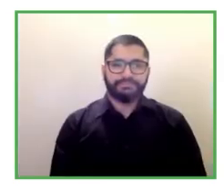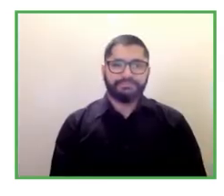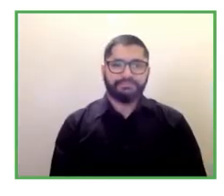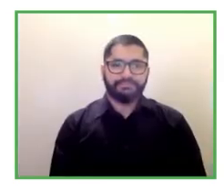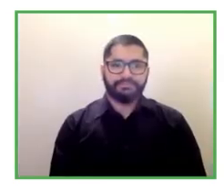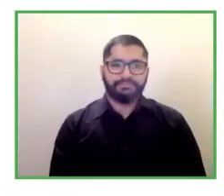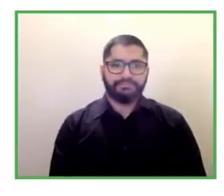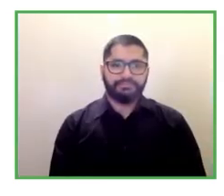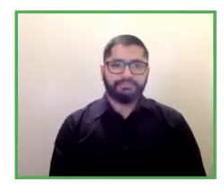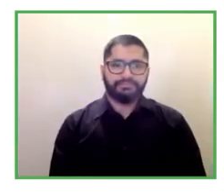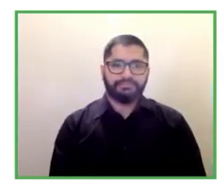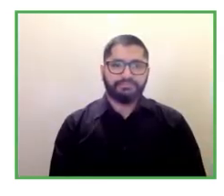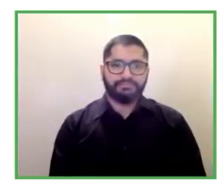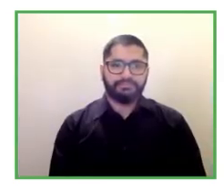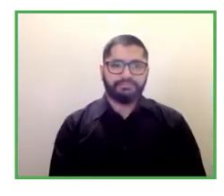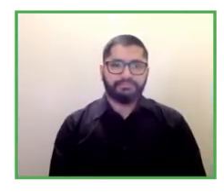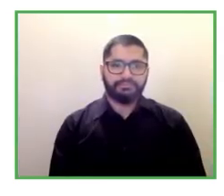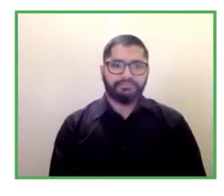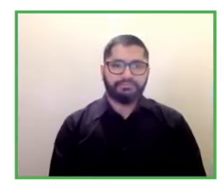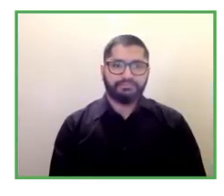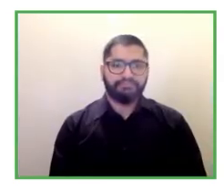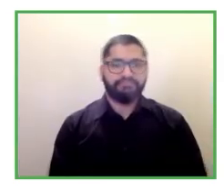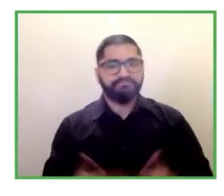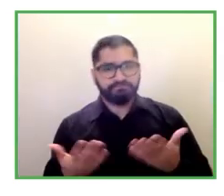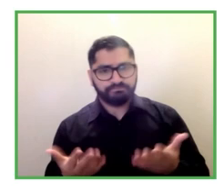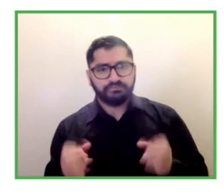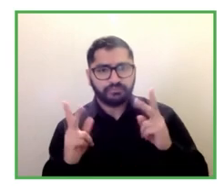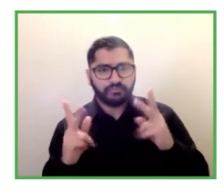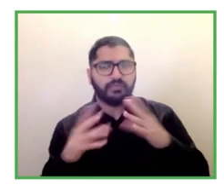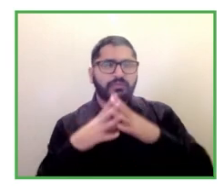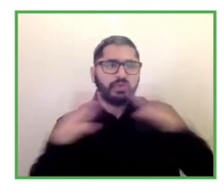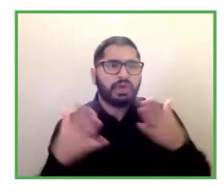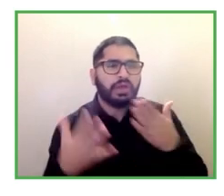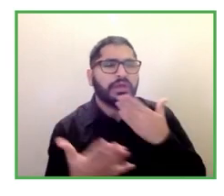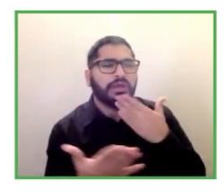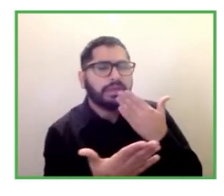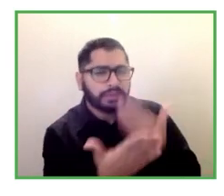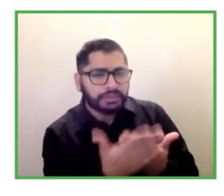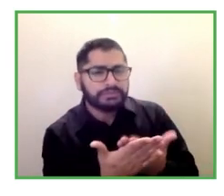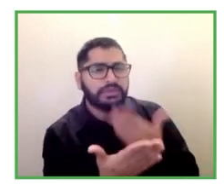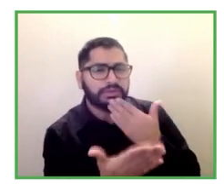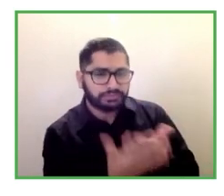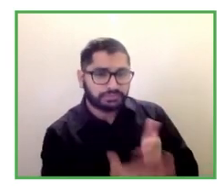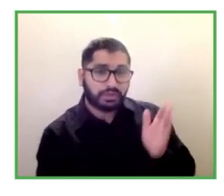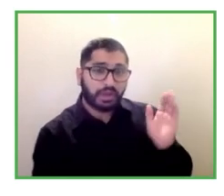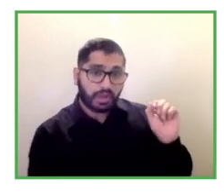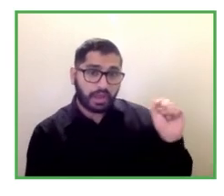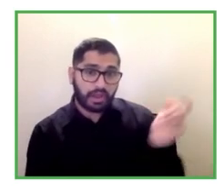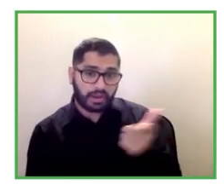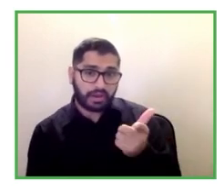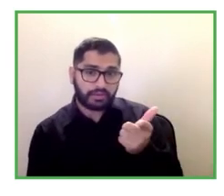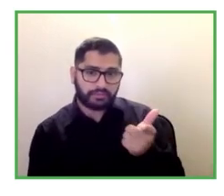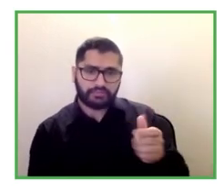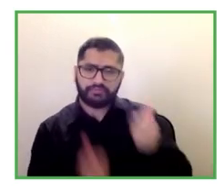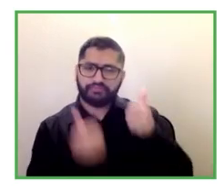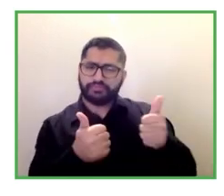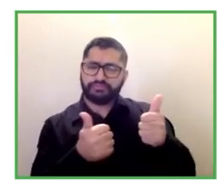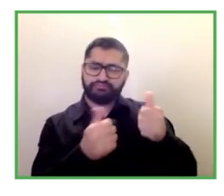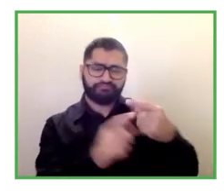Thank you very much. Great answer. Muchas gracias, gran respuesta. Fantástico.